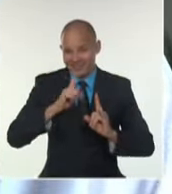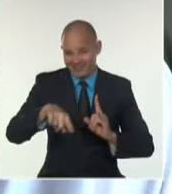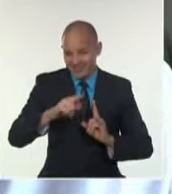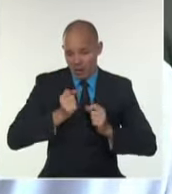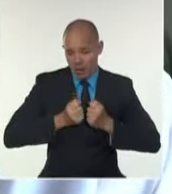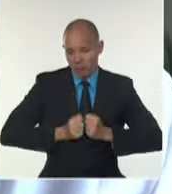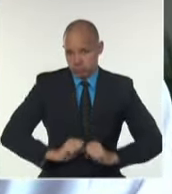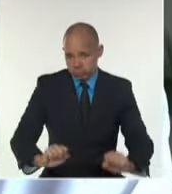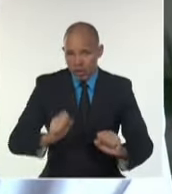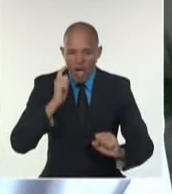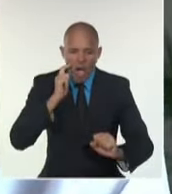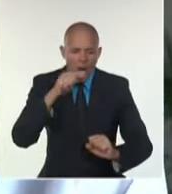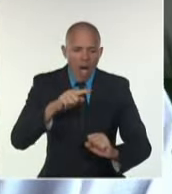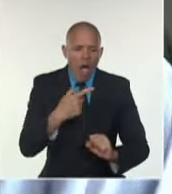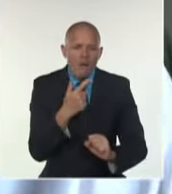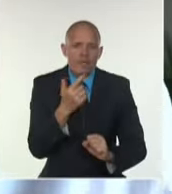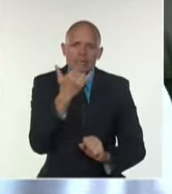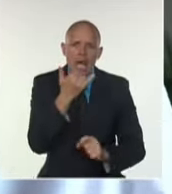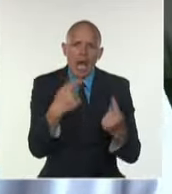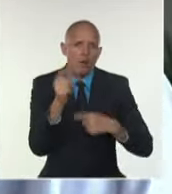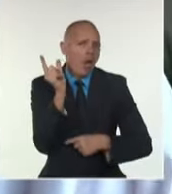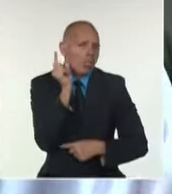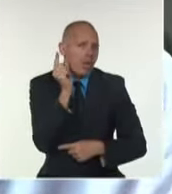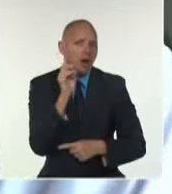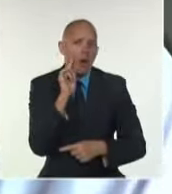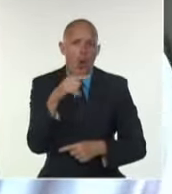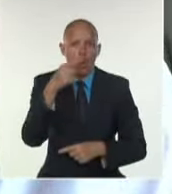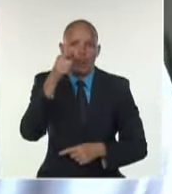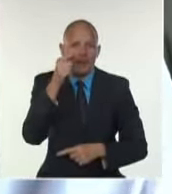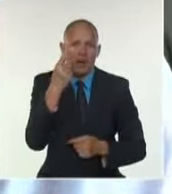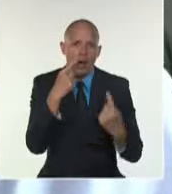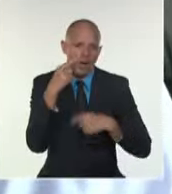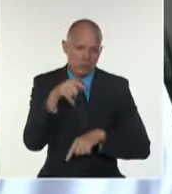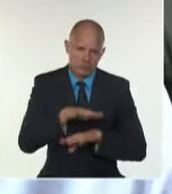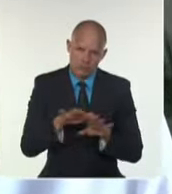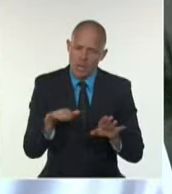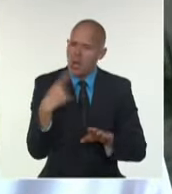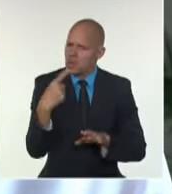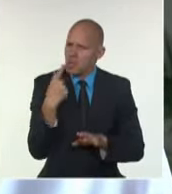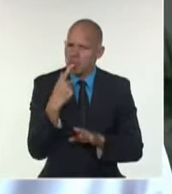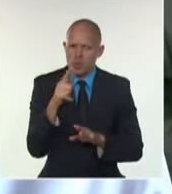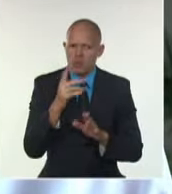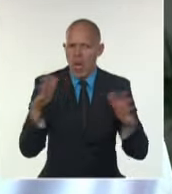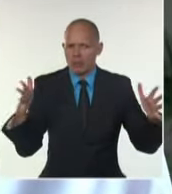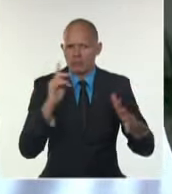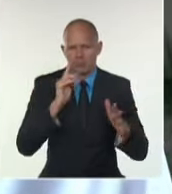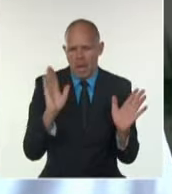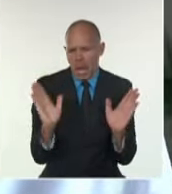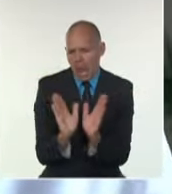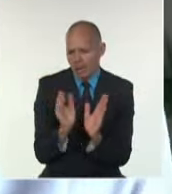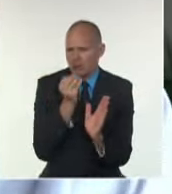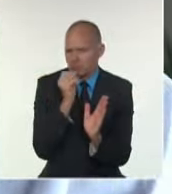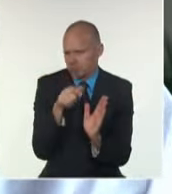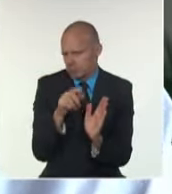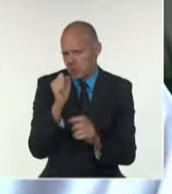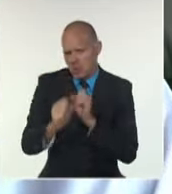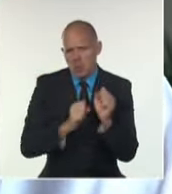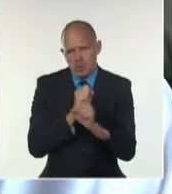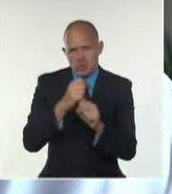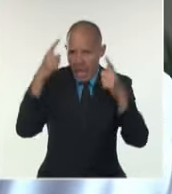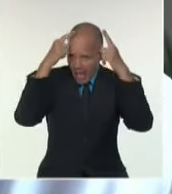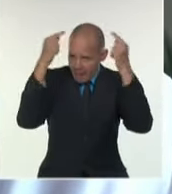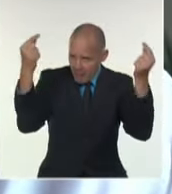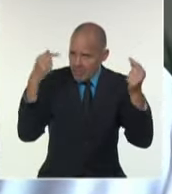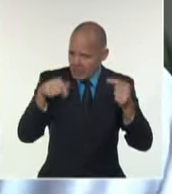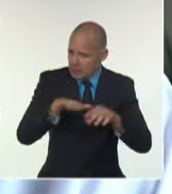separado. Nosotros hemos entregado un equipo pequeño, fácil de usar por las enfermeras o el personal de los hospitales, que nos va a permitir ampliar. De hecho, ya en Cuba